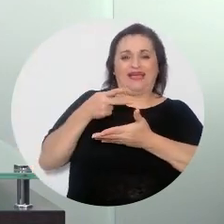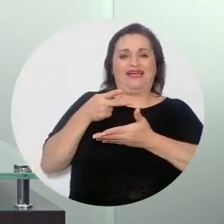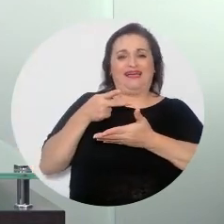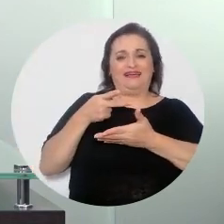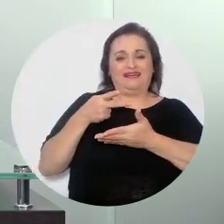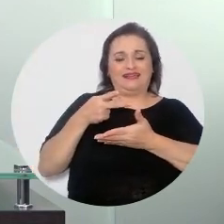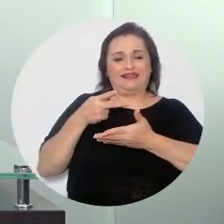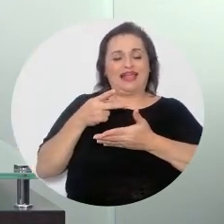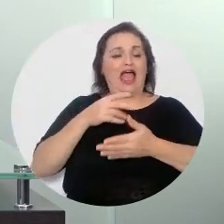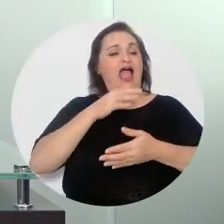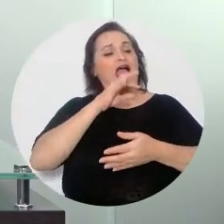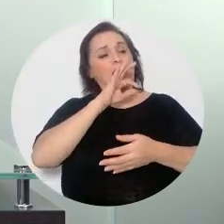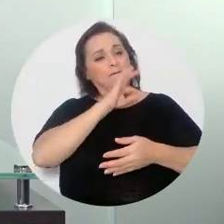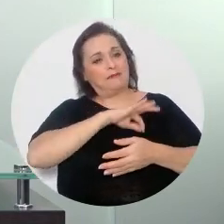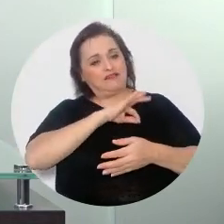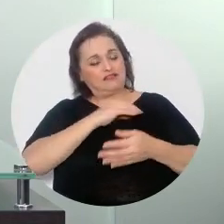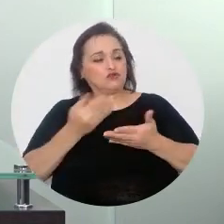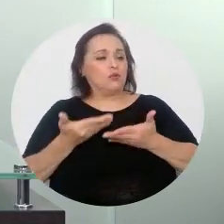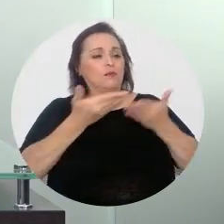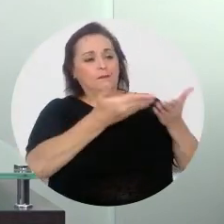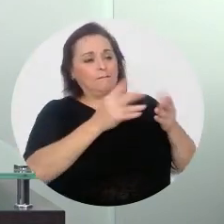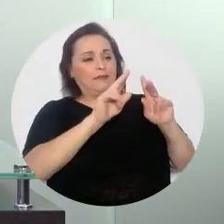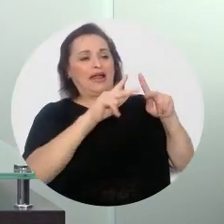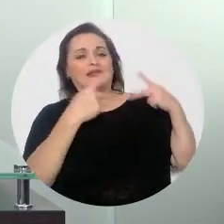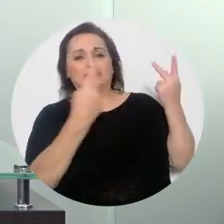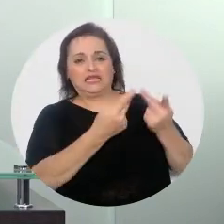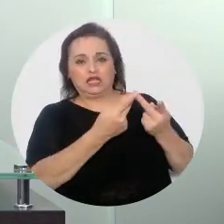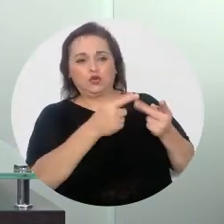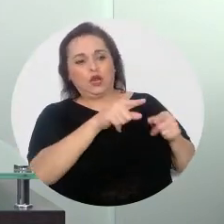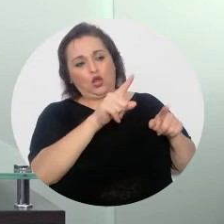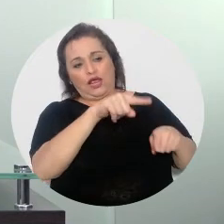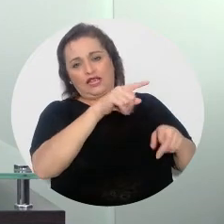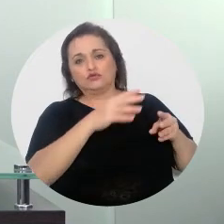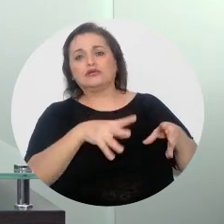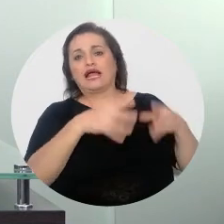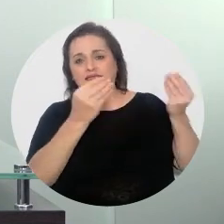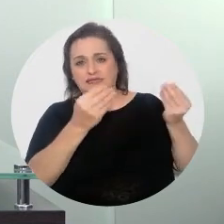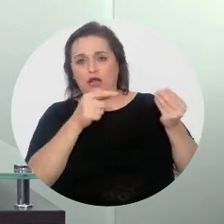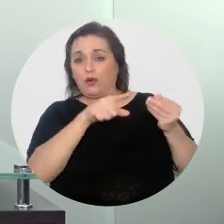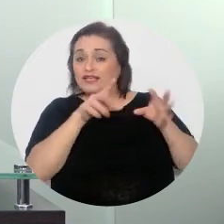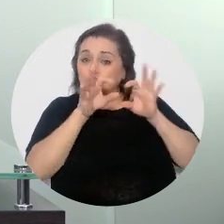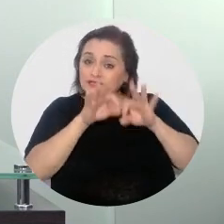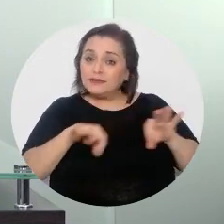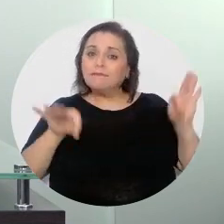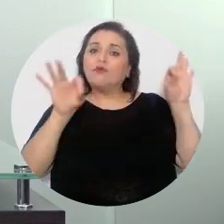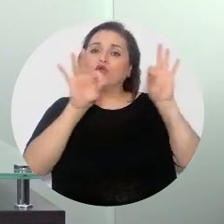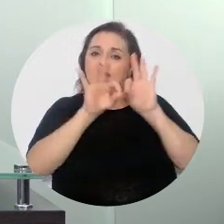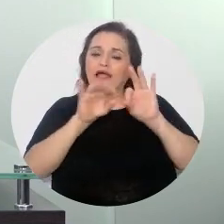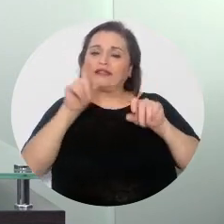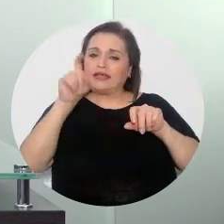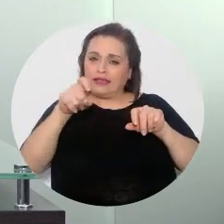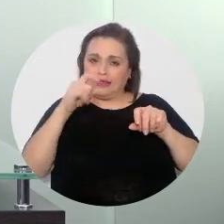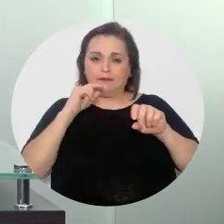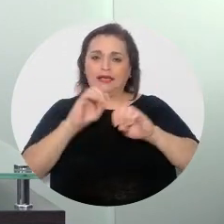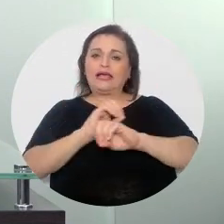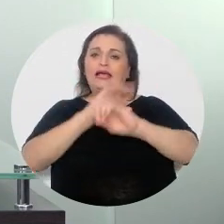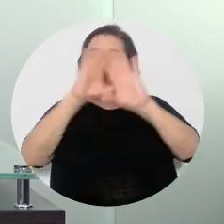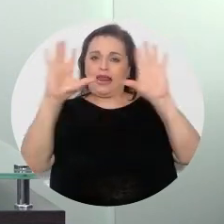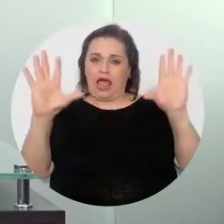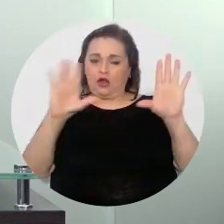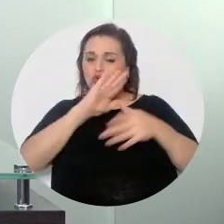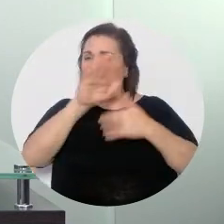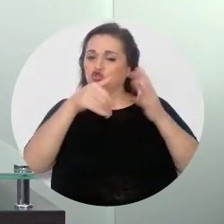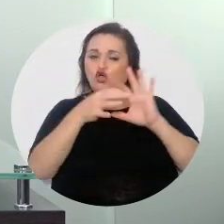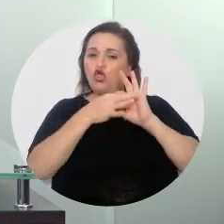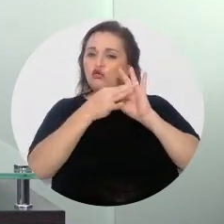de recursos a favor del partido político. Este es un aspecto bien importante que debe tenerse